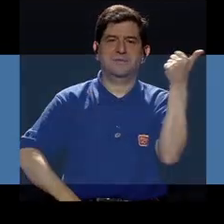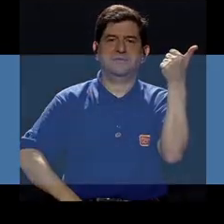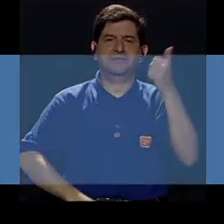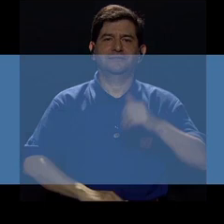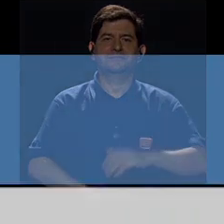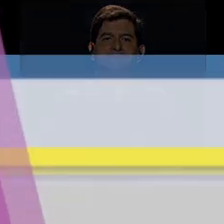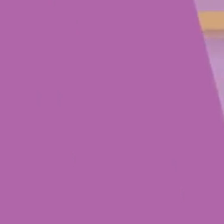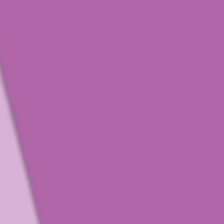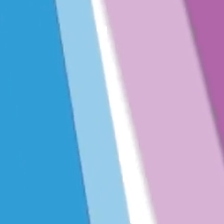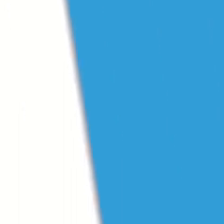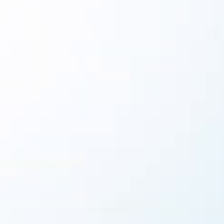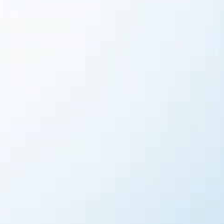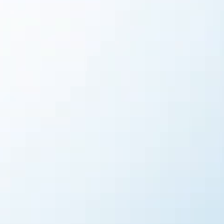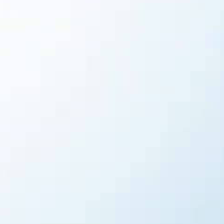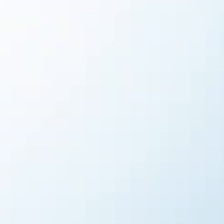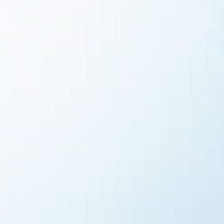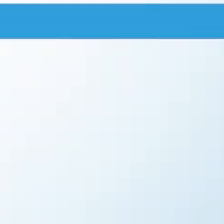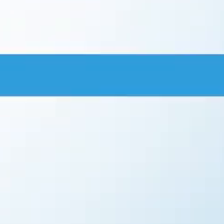mejor